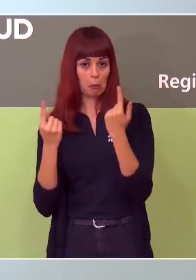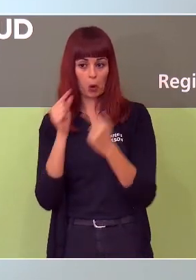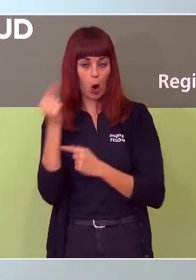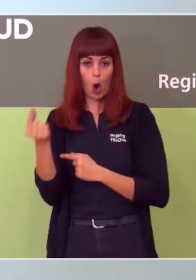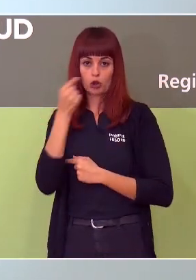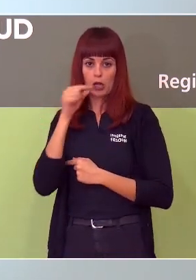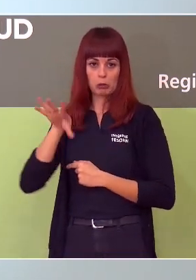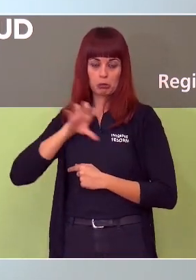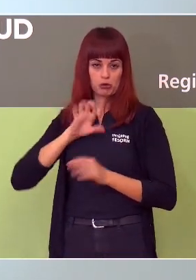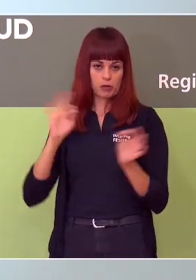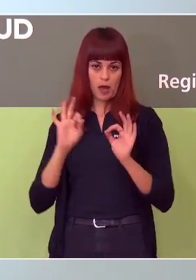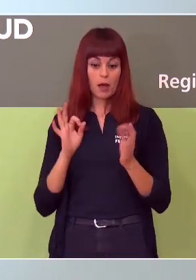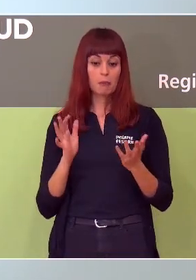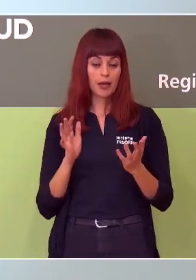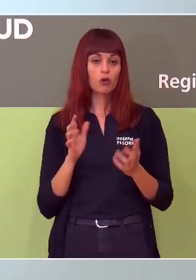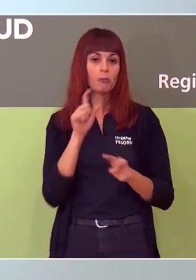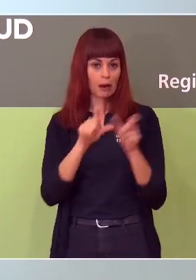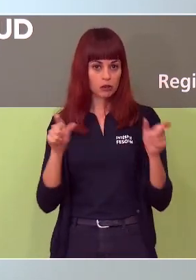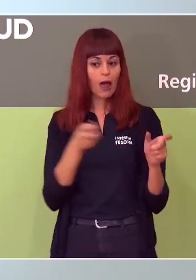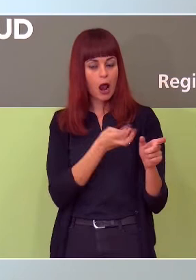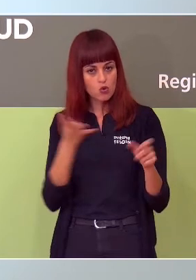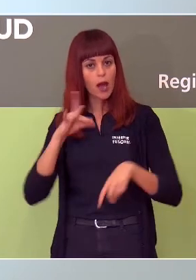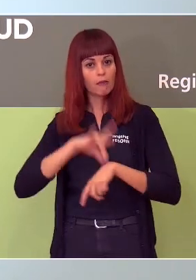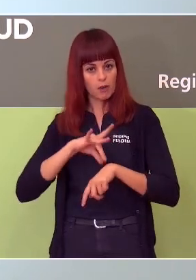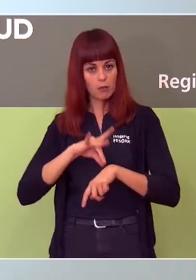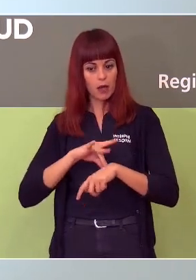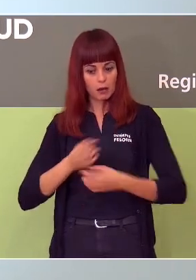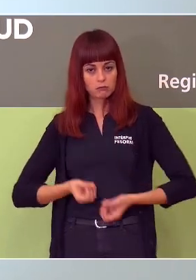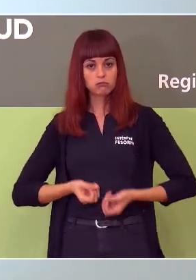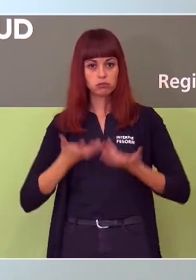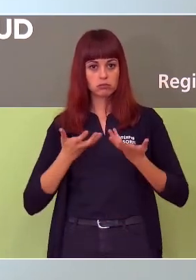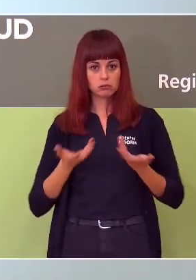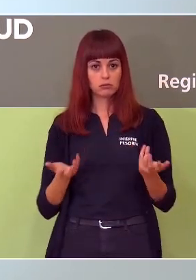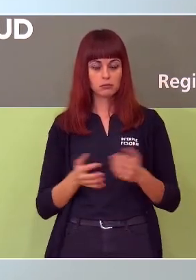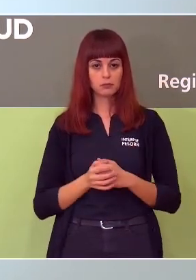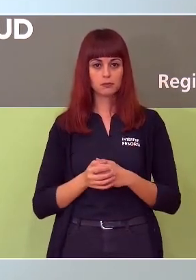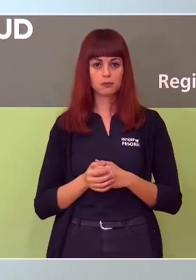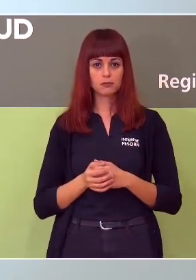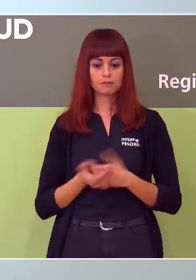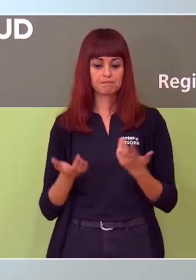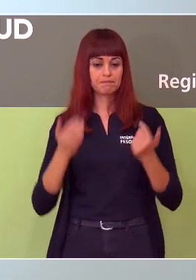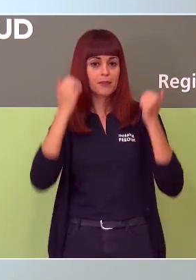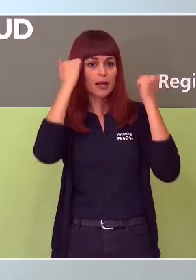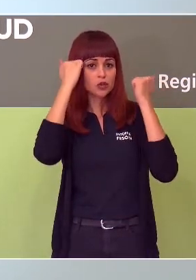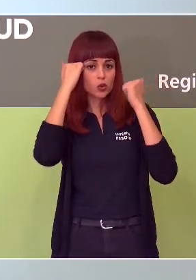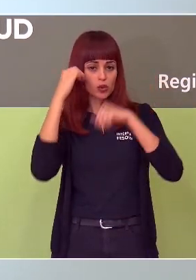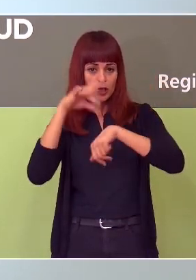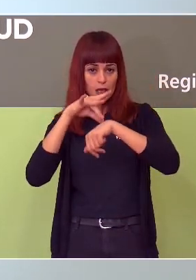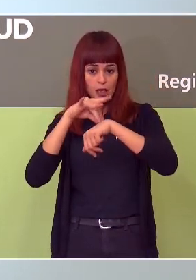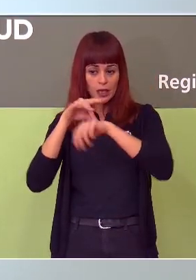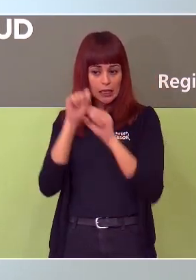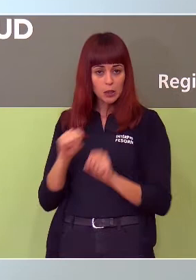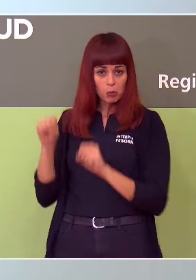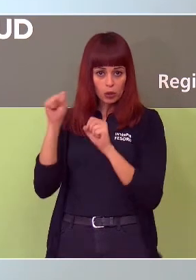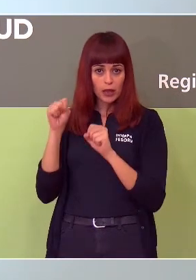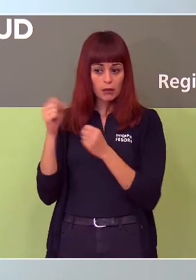así han habido personas que han pasado la enfermedad porque esto, así nos lo dicen los estudios de inmunidad, pero no tienen,